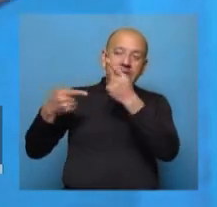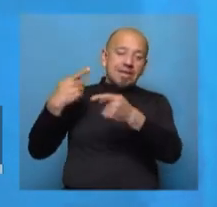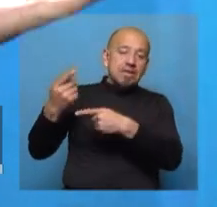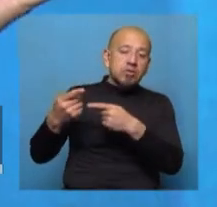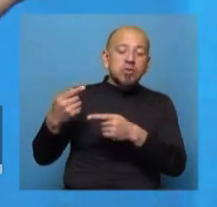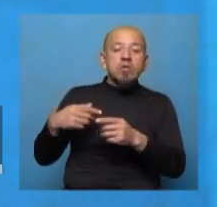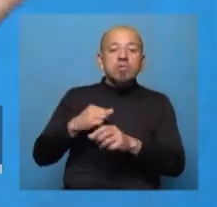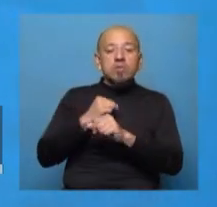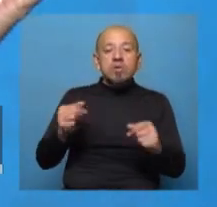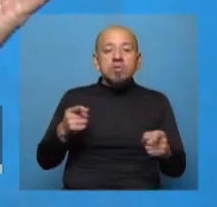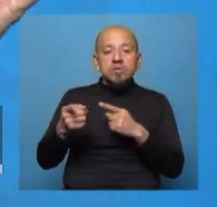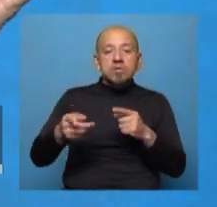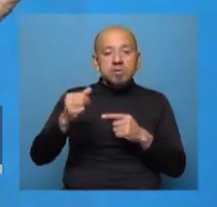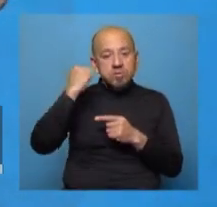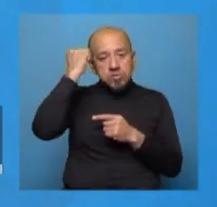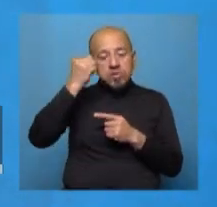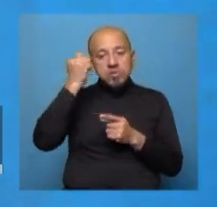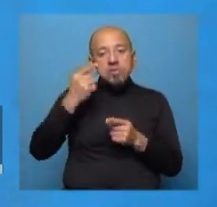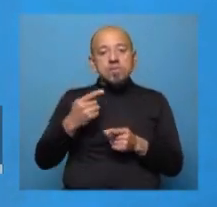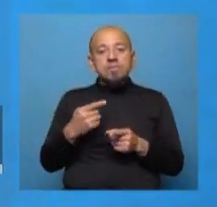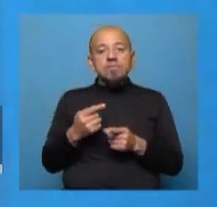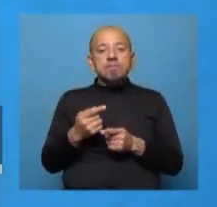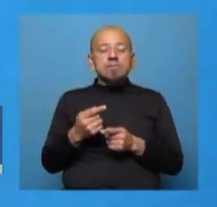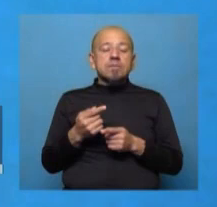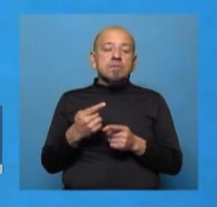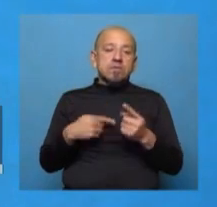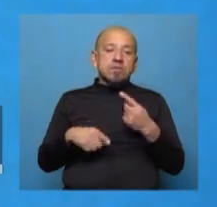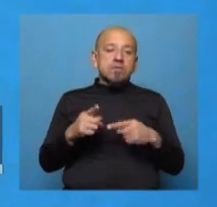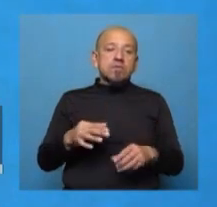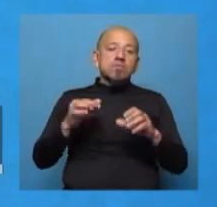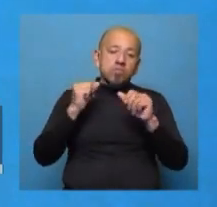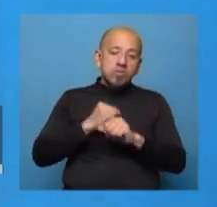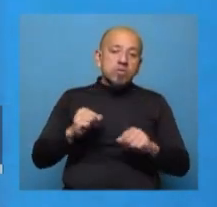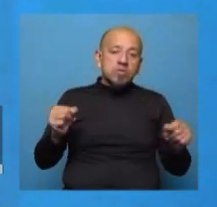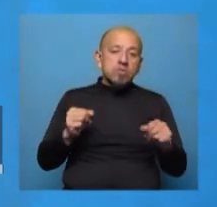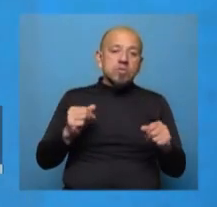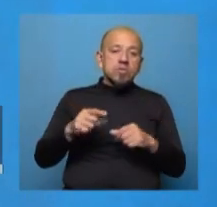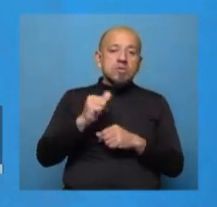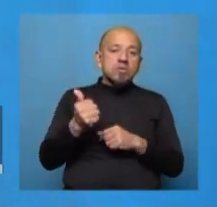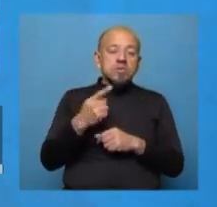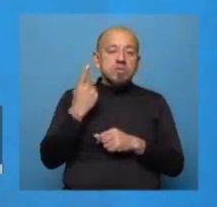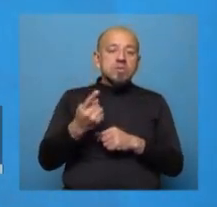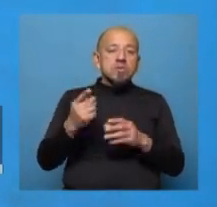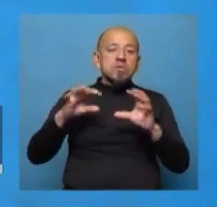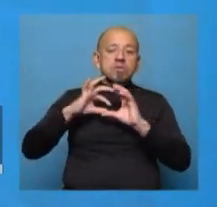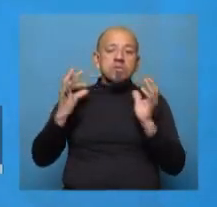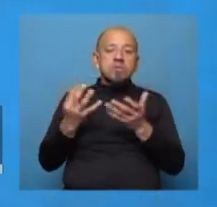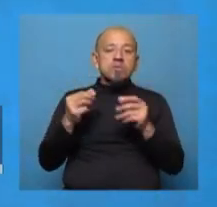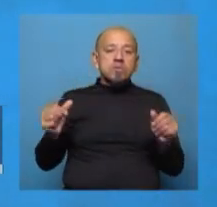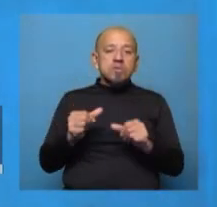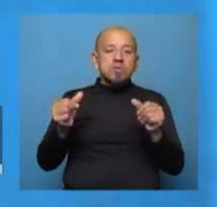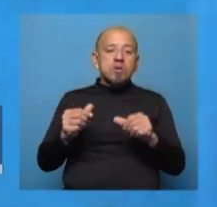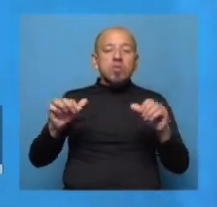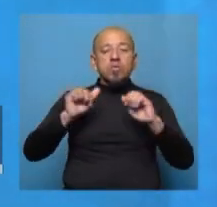que hicieron posible aquel sueño que lograron obtener el primer mundial construir un